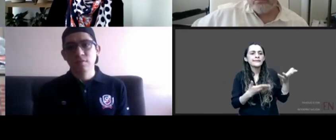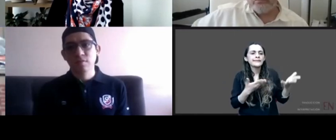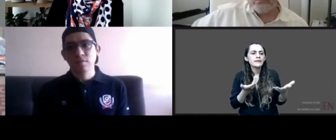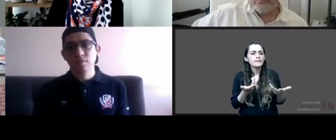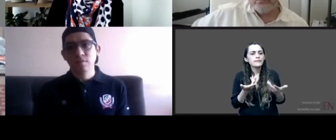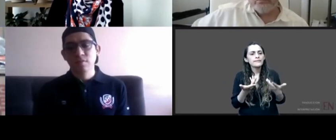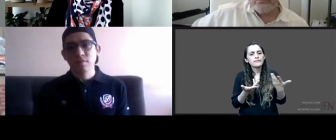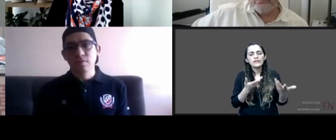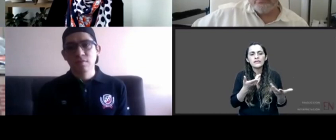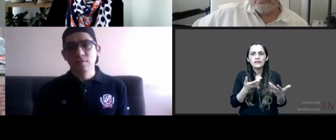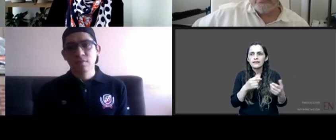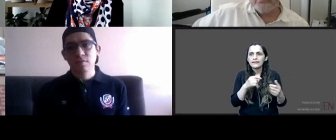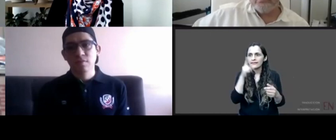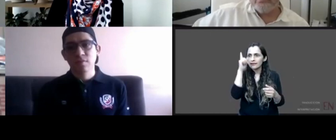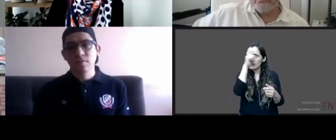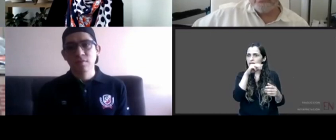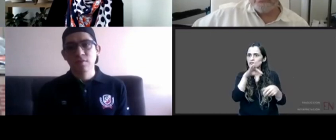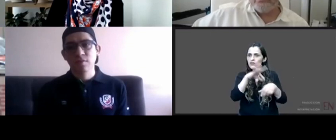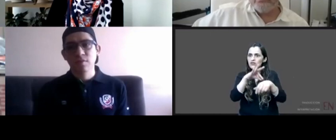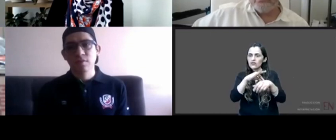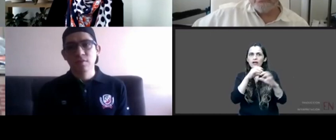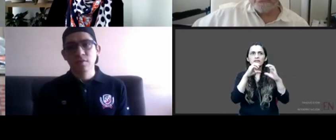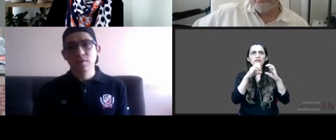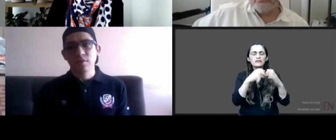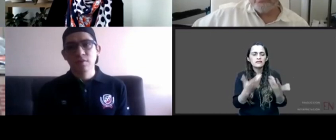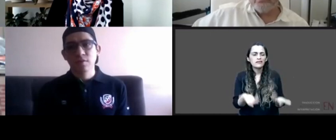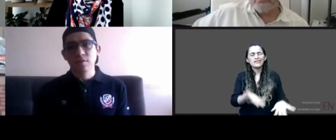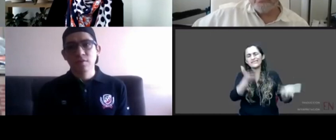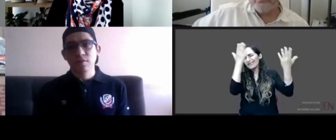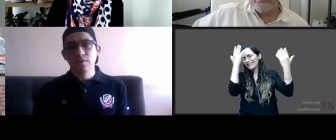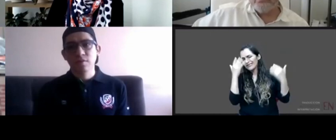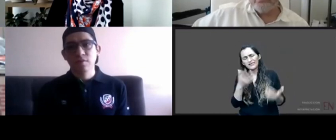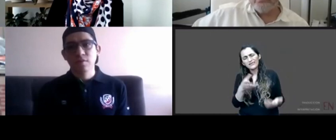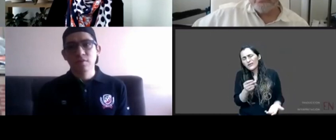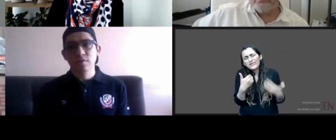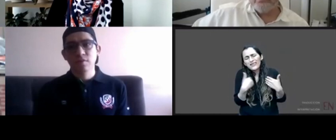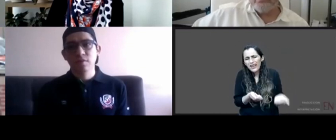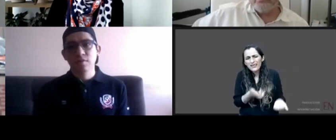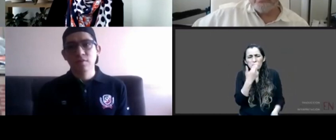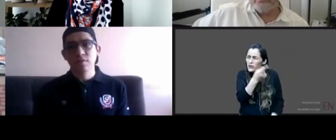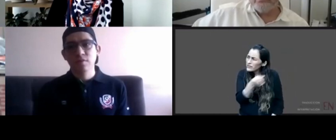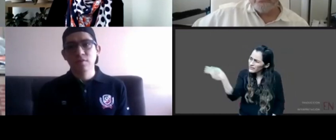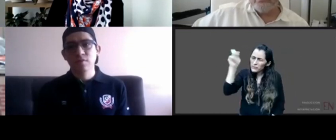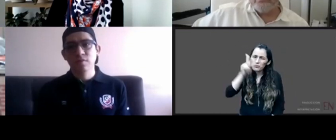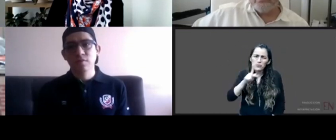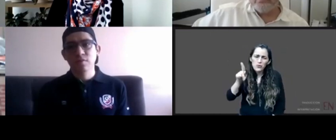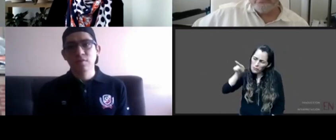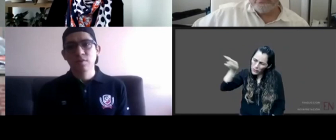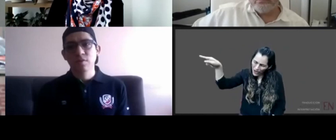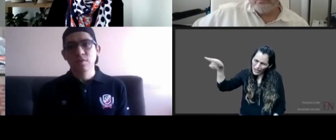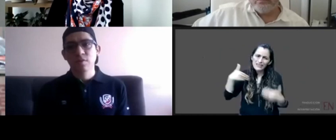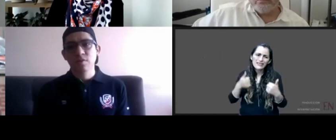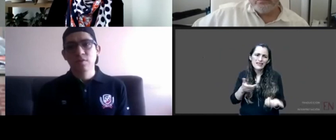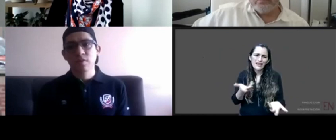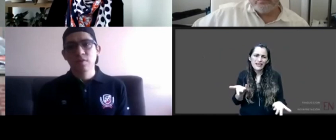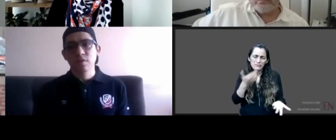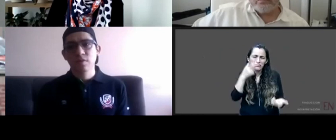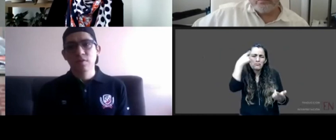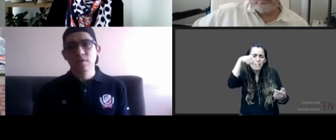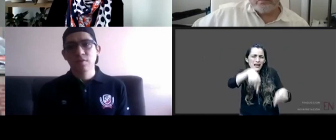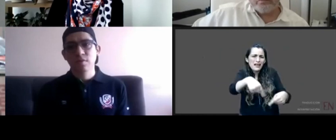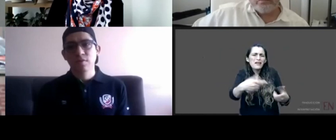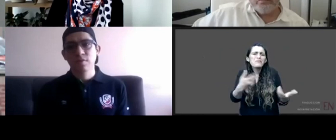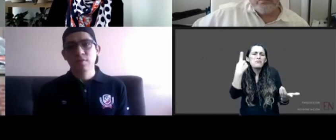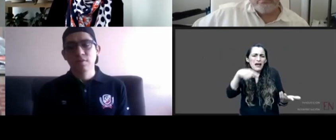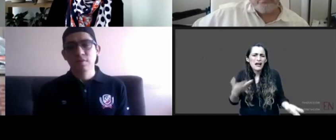molestaba, decía que por qué estábamos ahí, que nos fuéramos a nuestro pueblo, que, o sea,